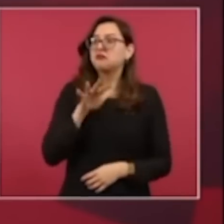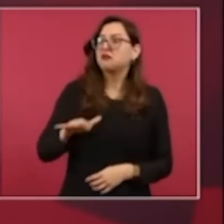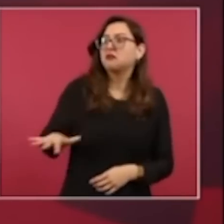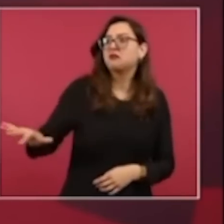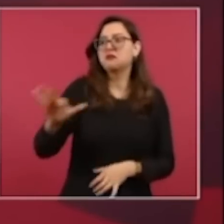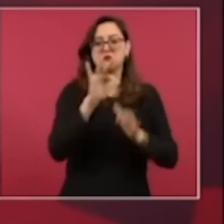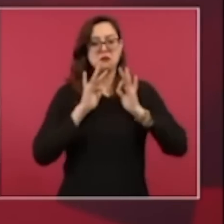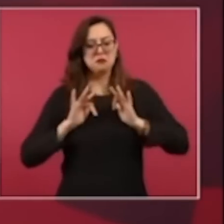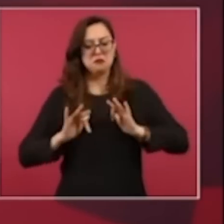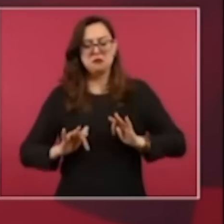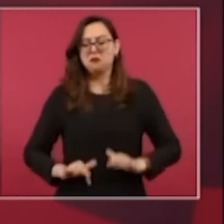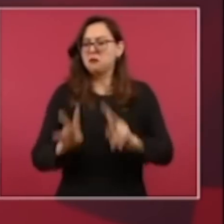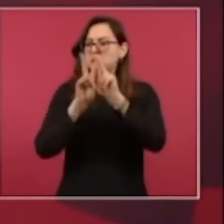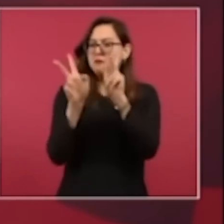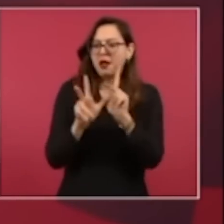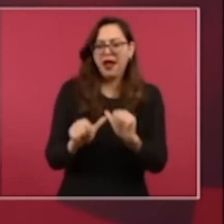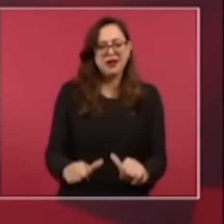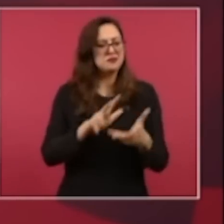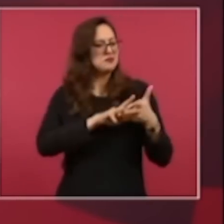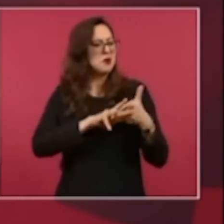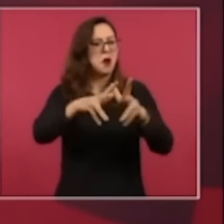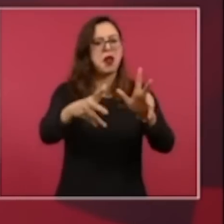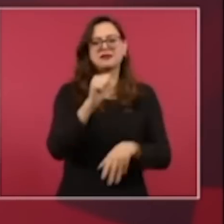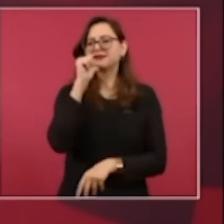y no hay pobreza.